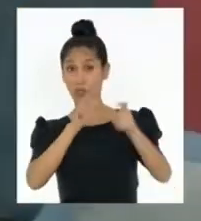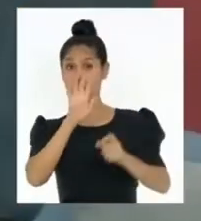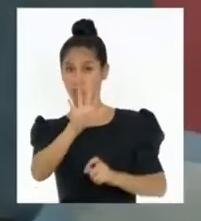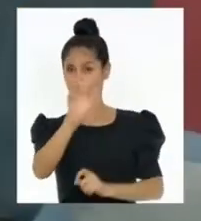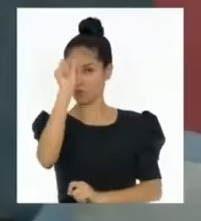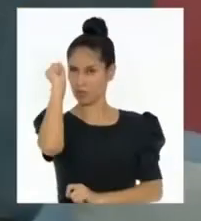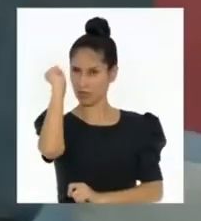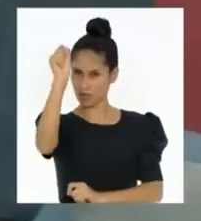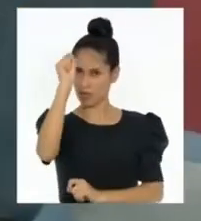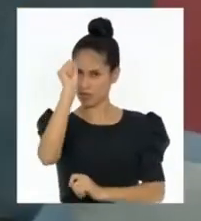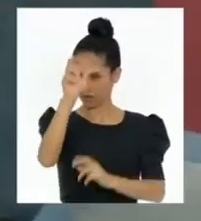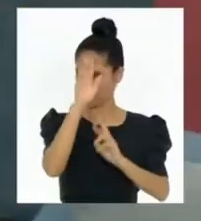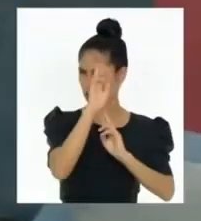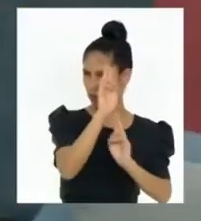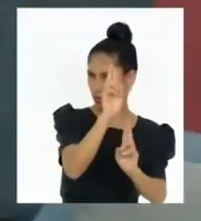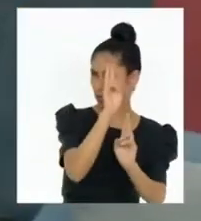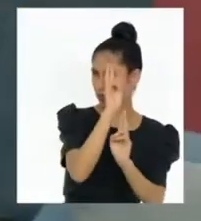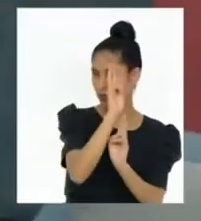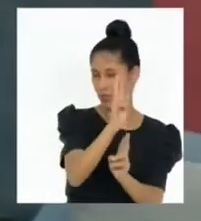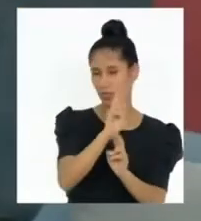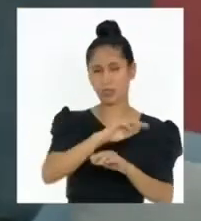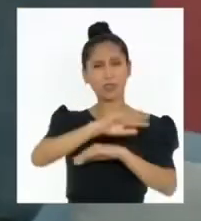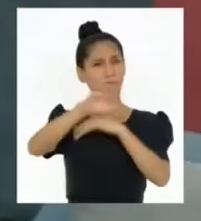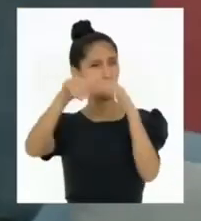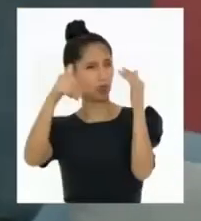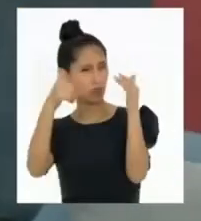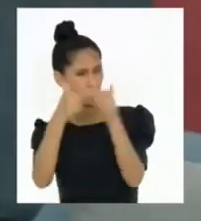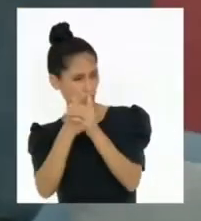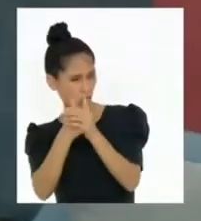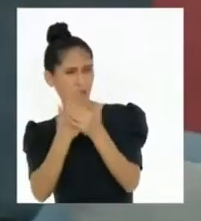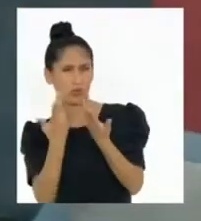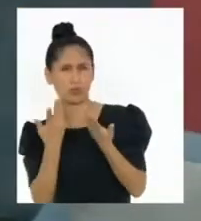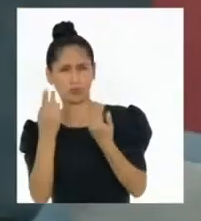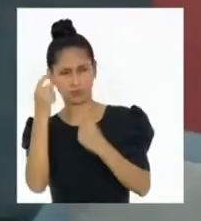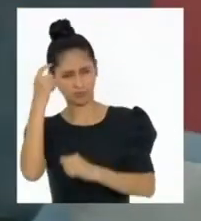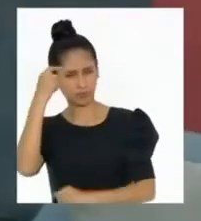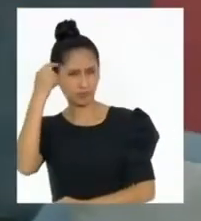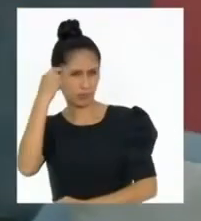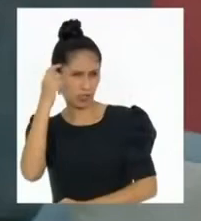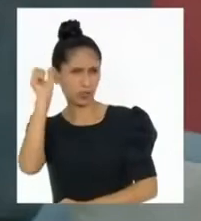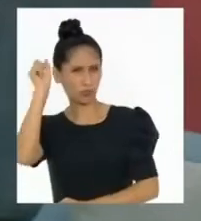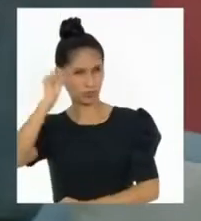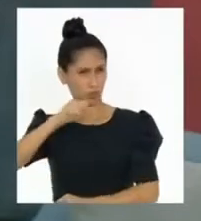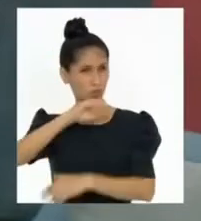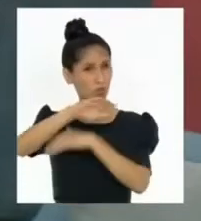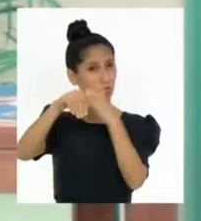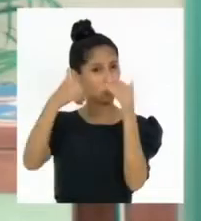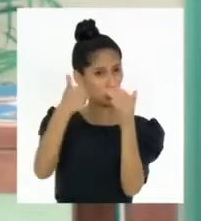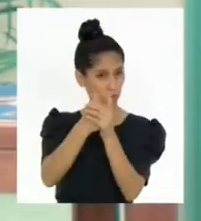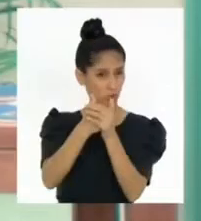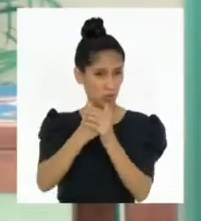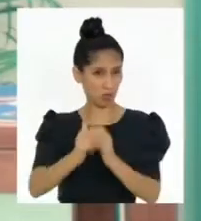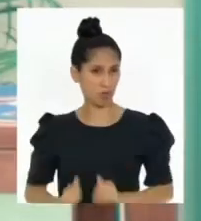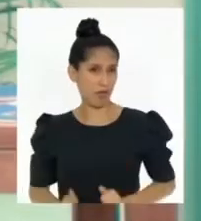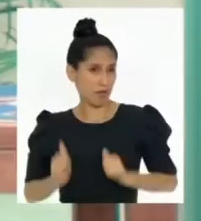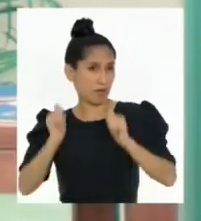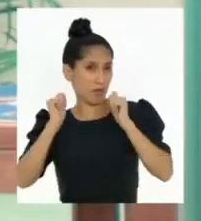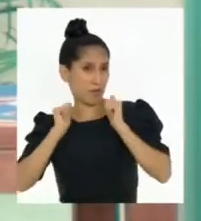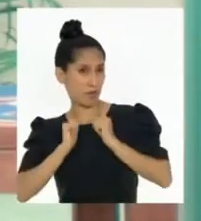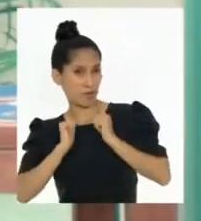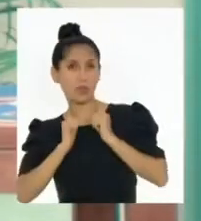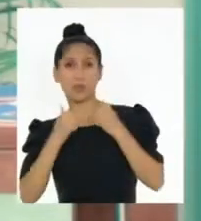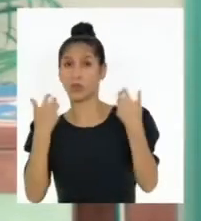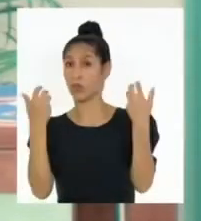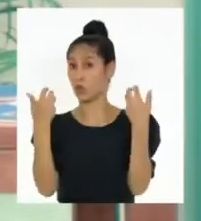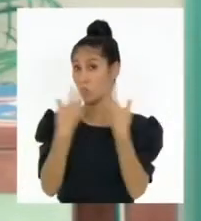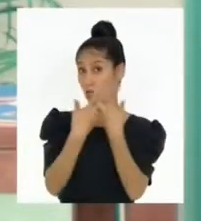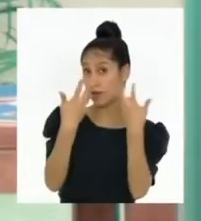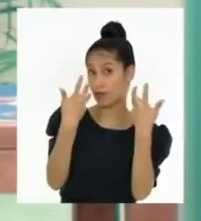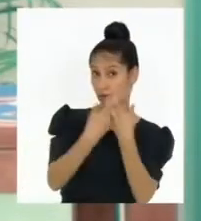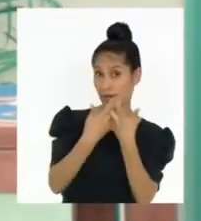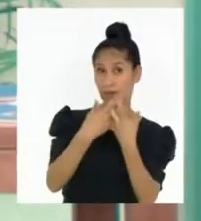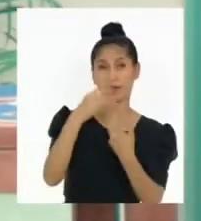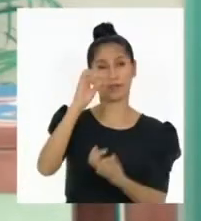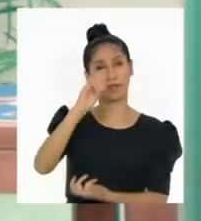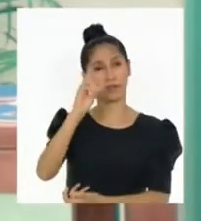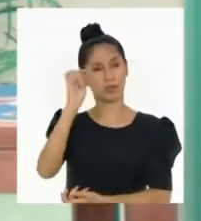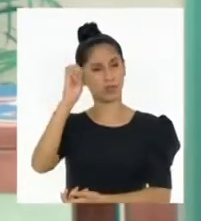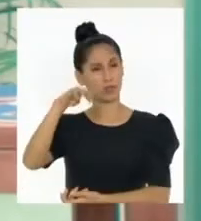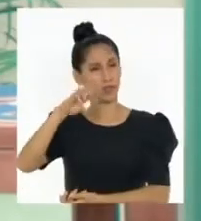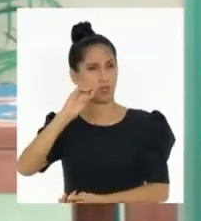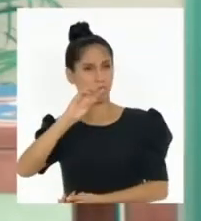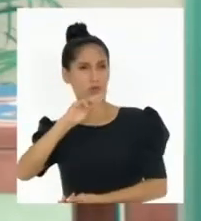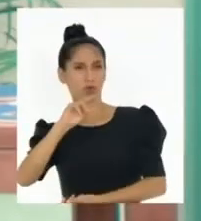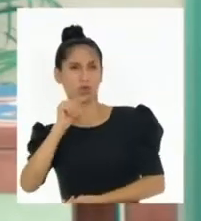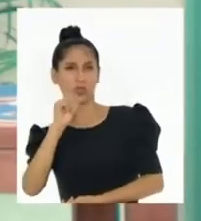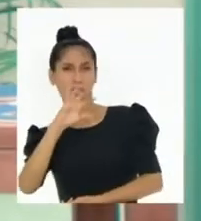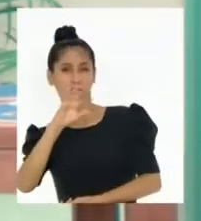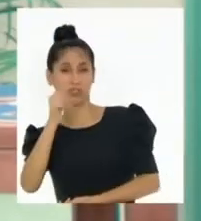Y todas y todos elegimos vivir en democracia porque nos parece la mejor alternativa. Porque es un marco político que nos permite resolver